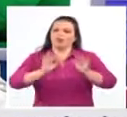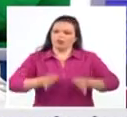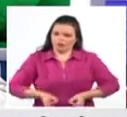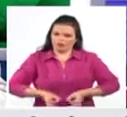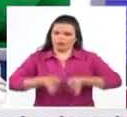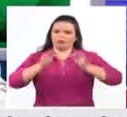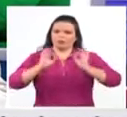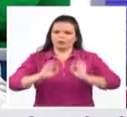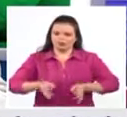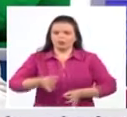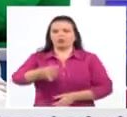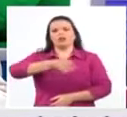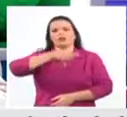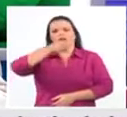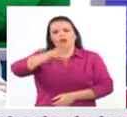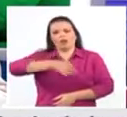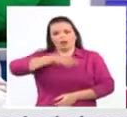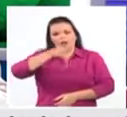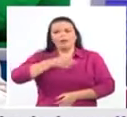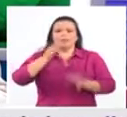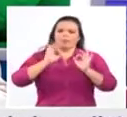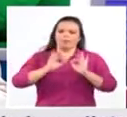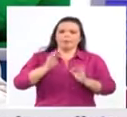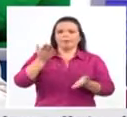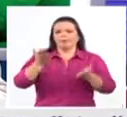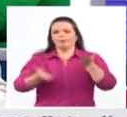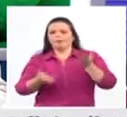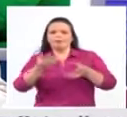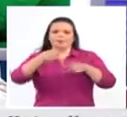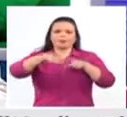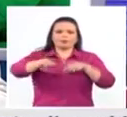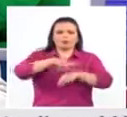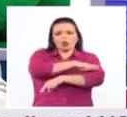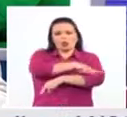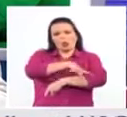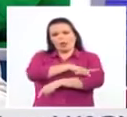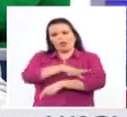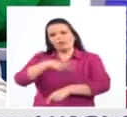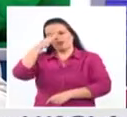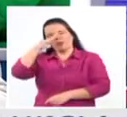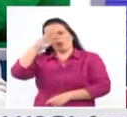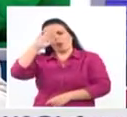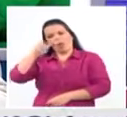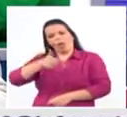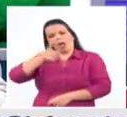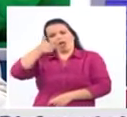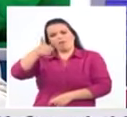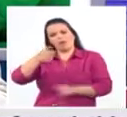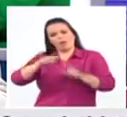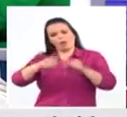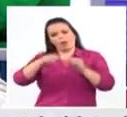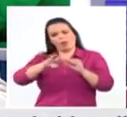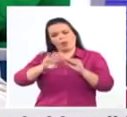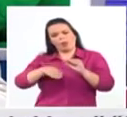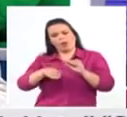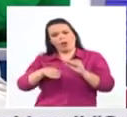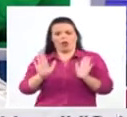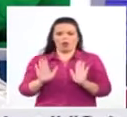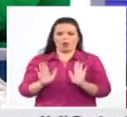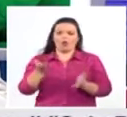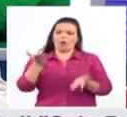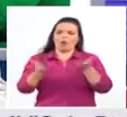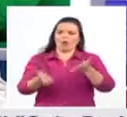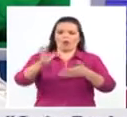baja comparada con el mundo, que es de 2,07, comparada con la región de las Américas, que es de